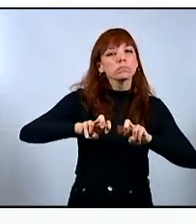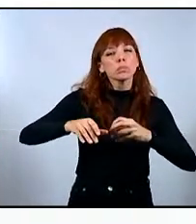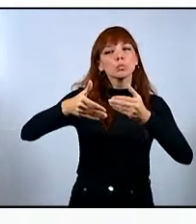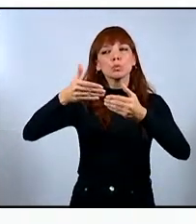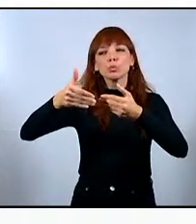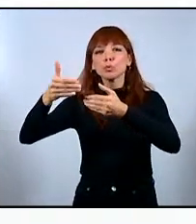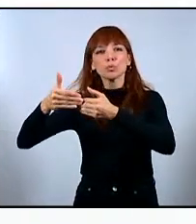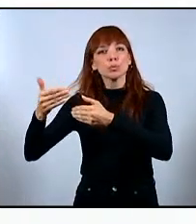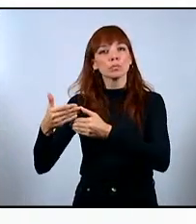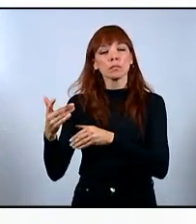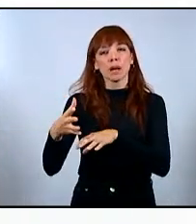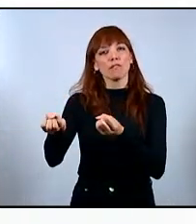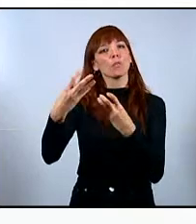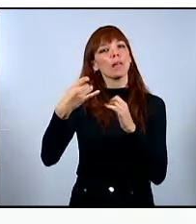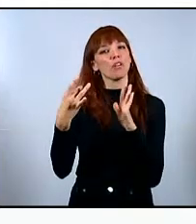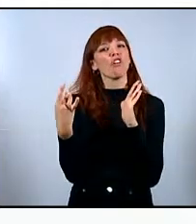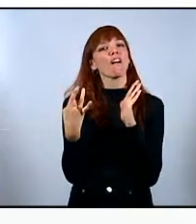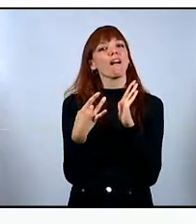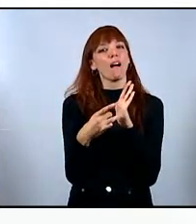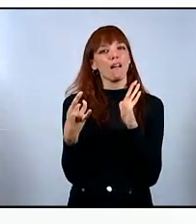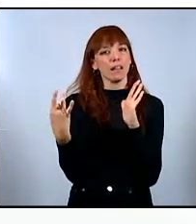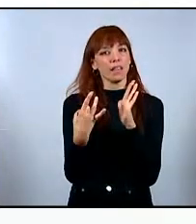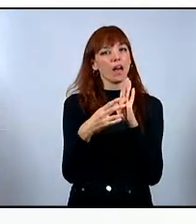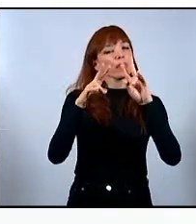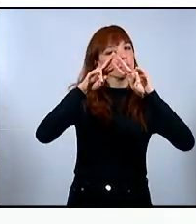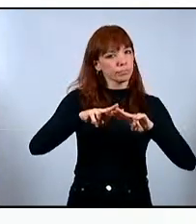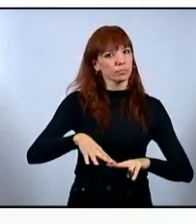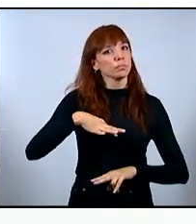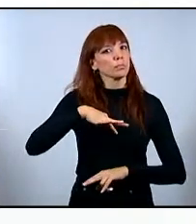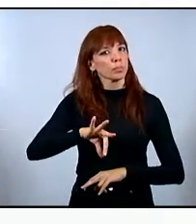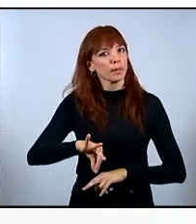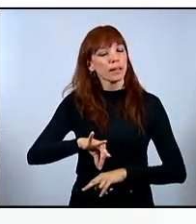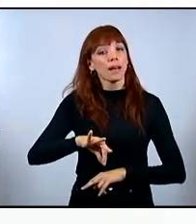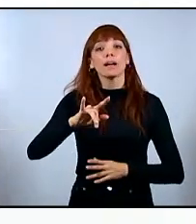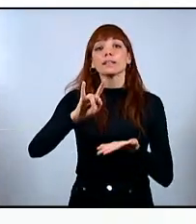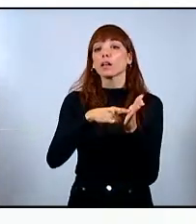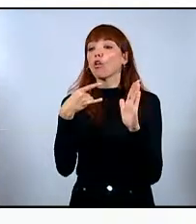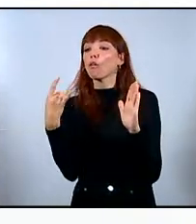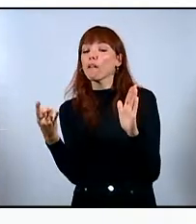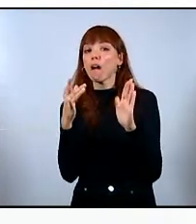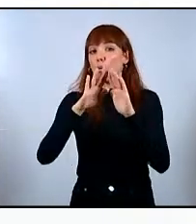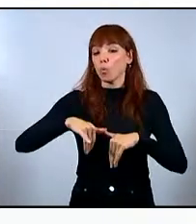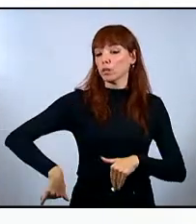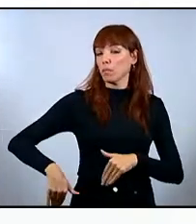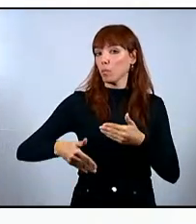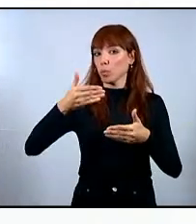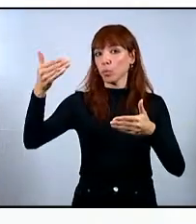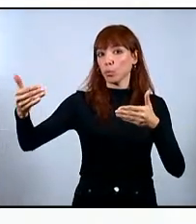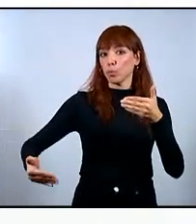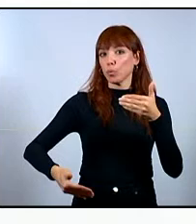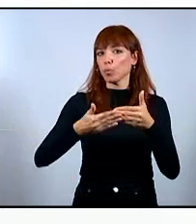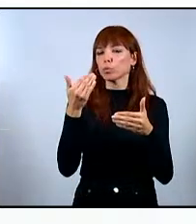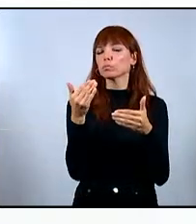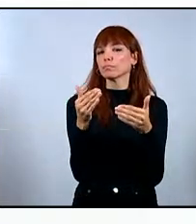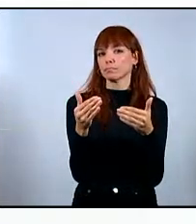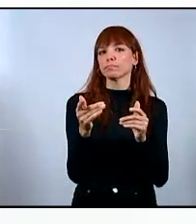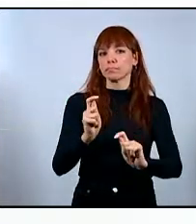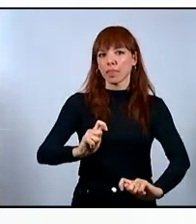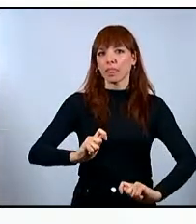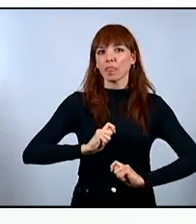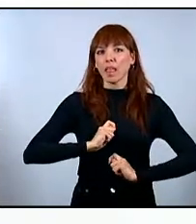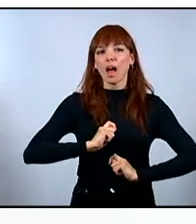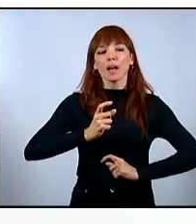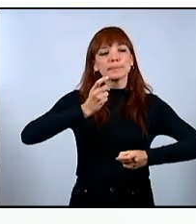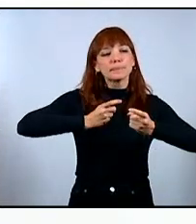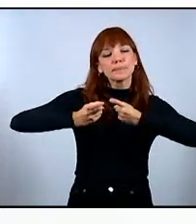información fiable y de calidad. Queremos integrar así la tecnología, la última tecnología, que nos va a proporcionar